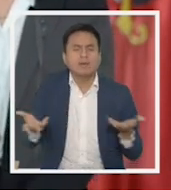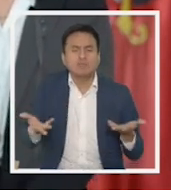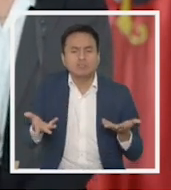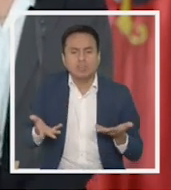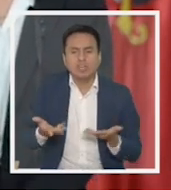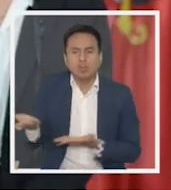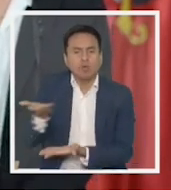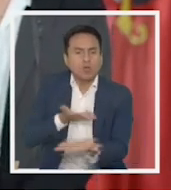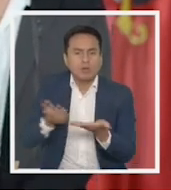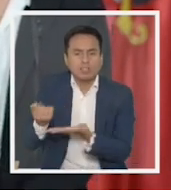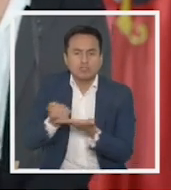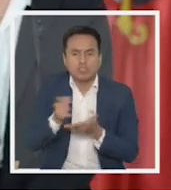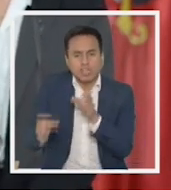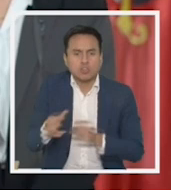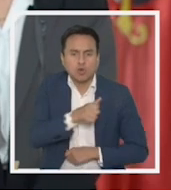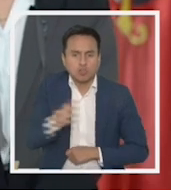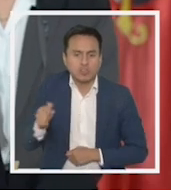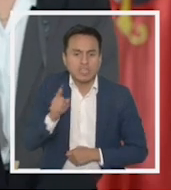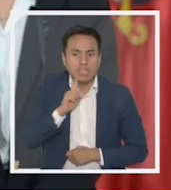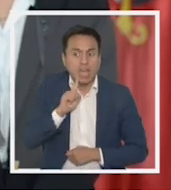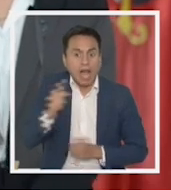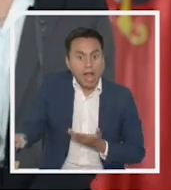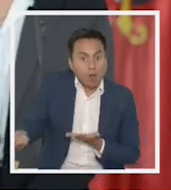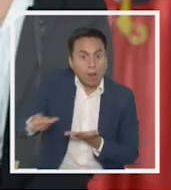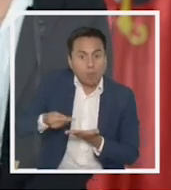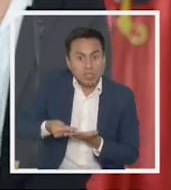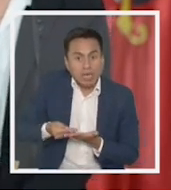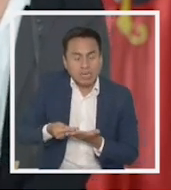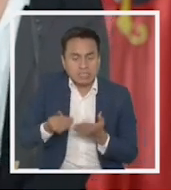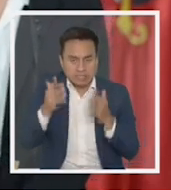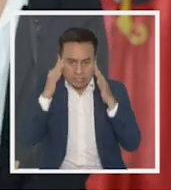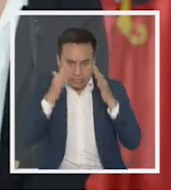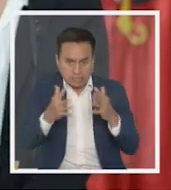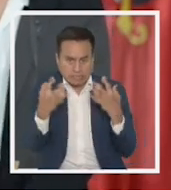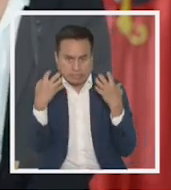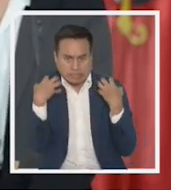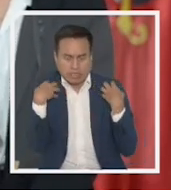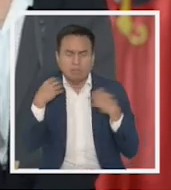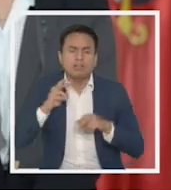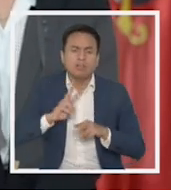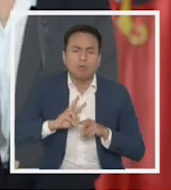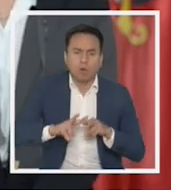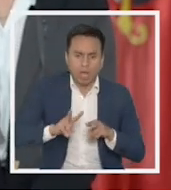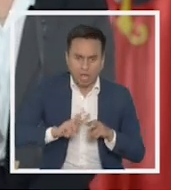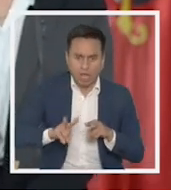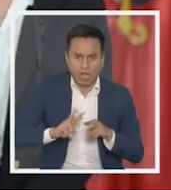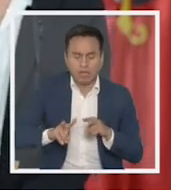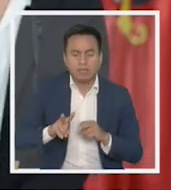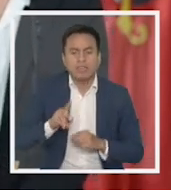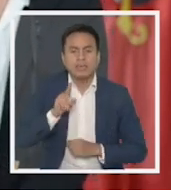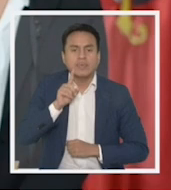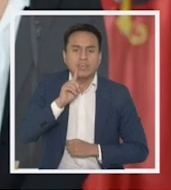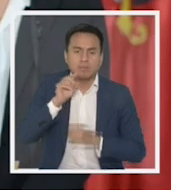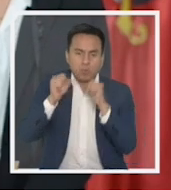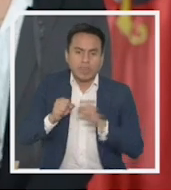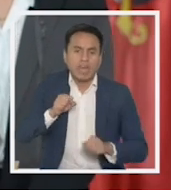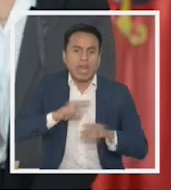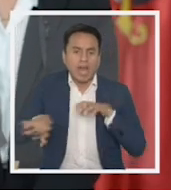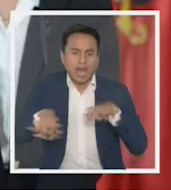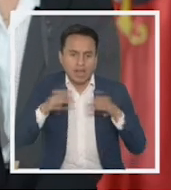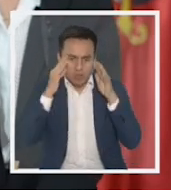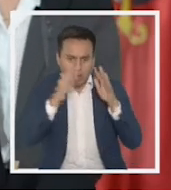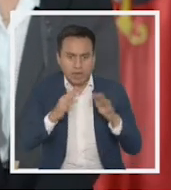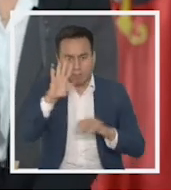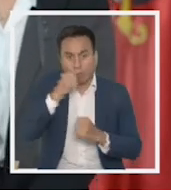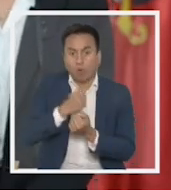esta tarea, que lo haga antes quienes pueden actuar. Policías, fiscales, autoridades municipales.